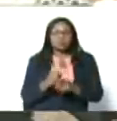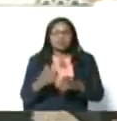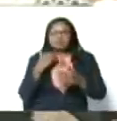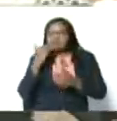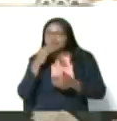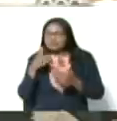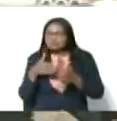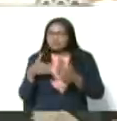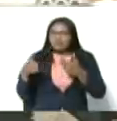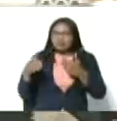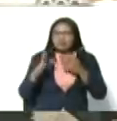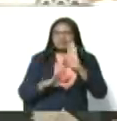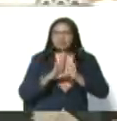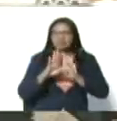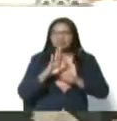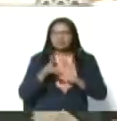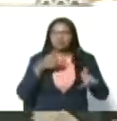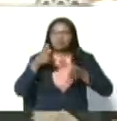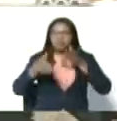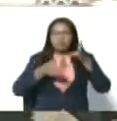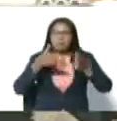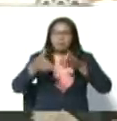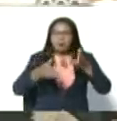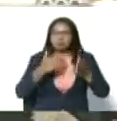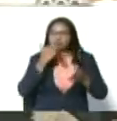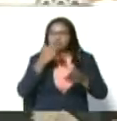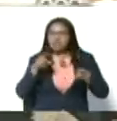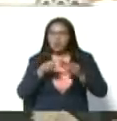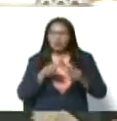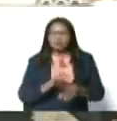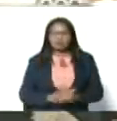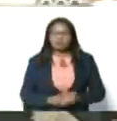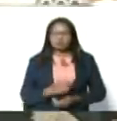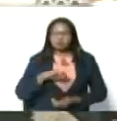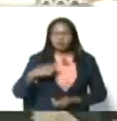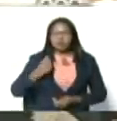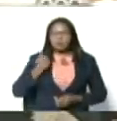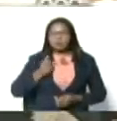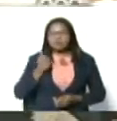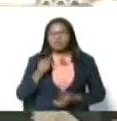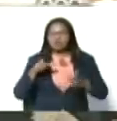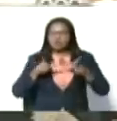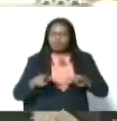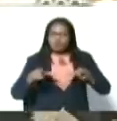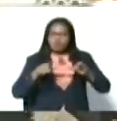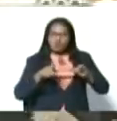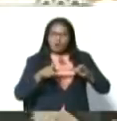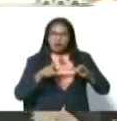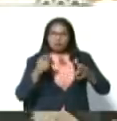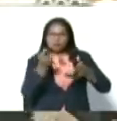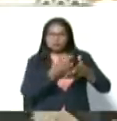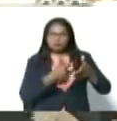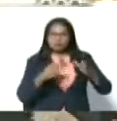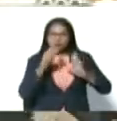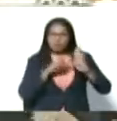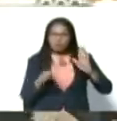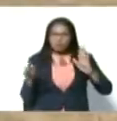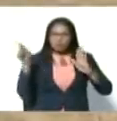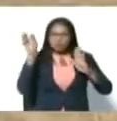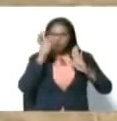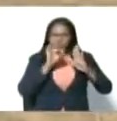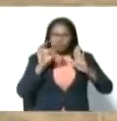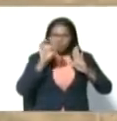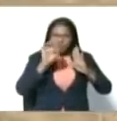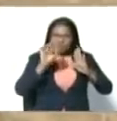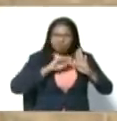kilómetros del desarrollo ferroviario. Es por ello que, aprovechando la ubicación geográfica, geoestratégica